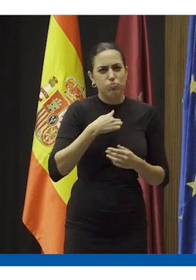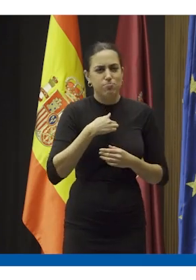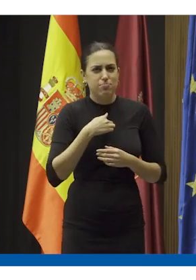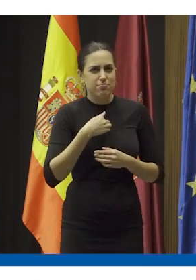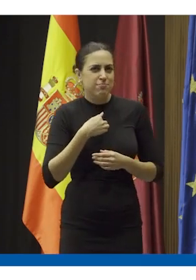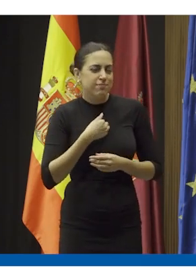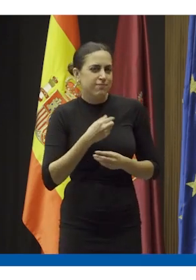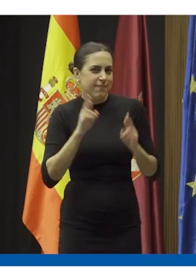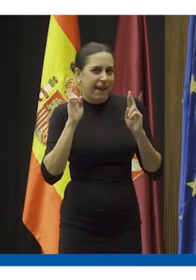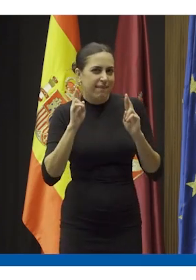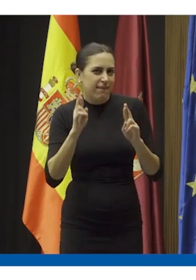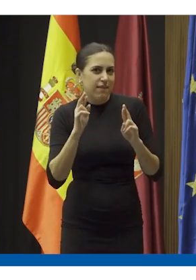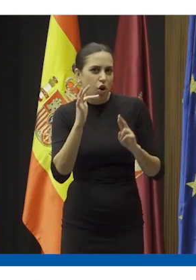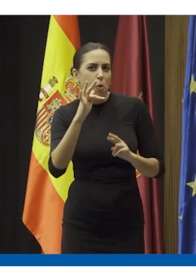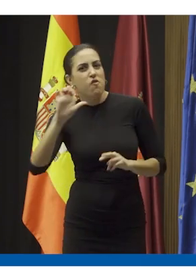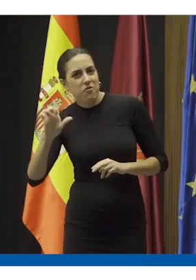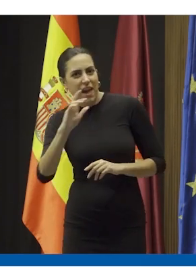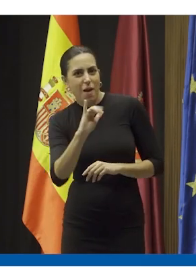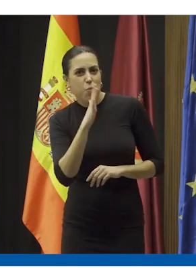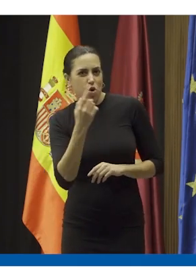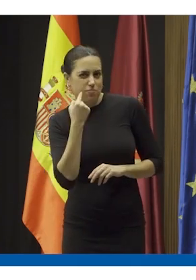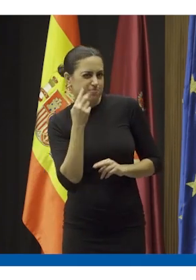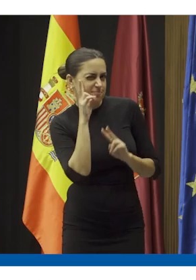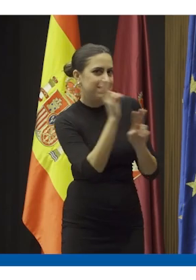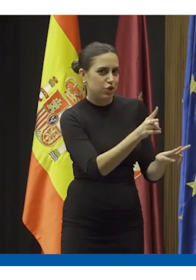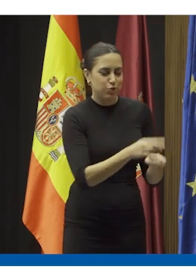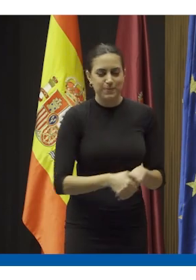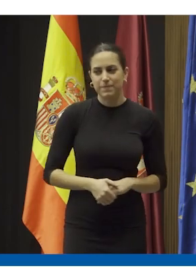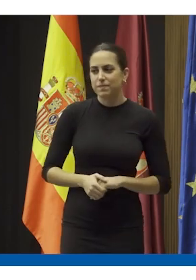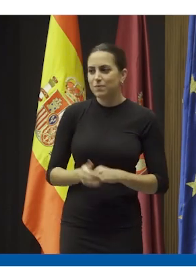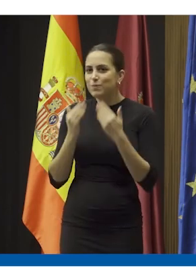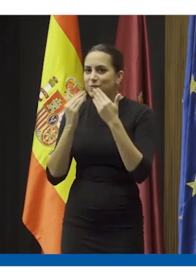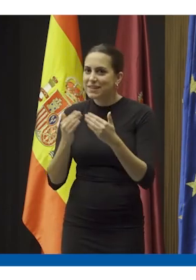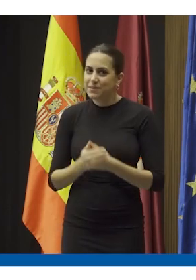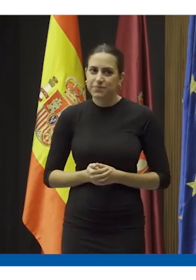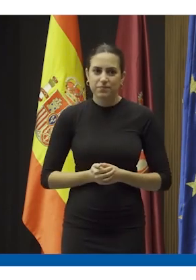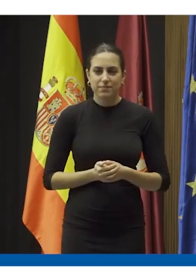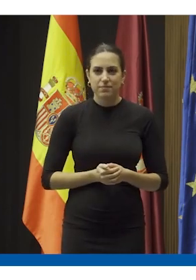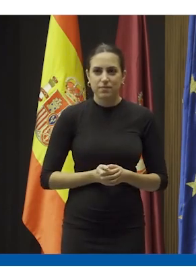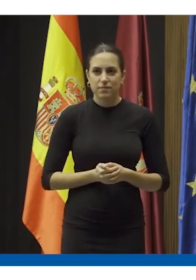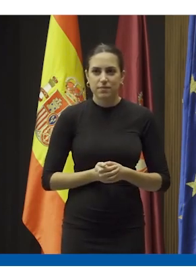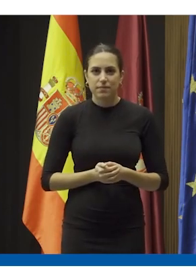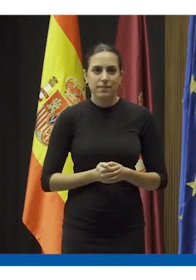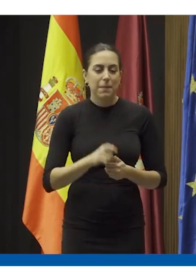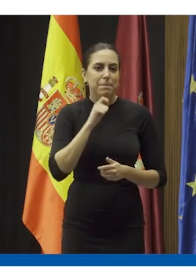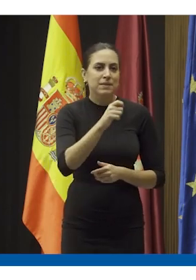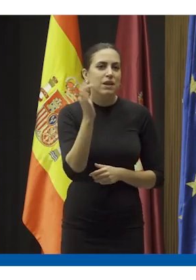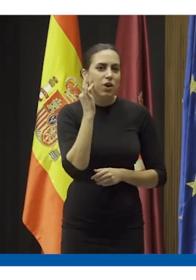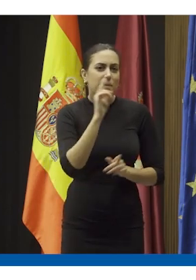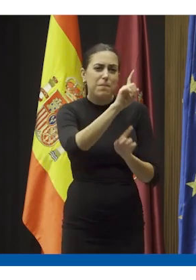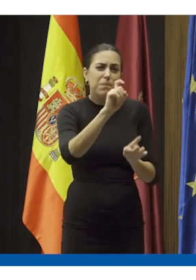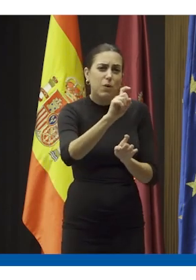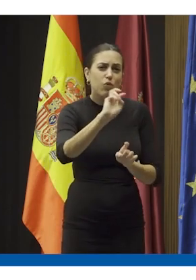Sí, hay esperanza. Muchas gracias. Gracias a usted. ¿Más preguntas? Sí.